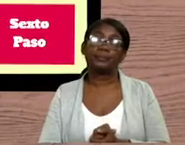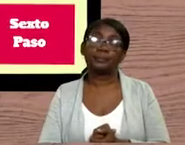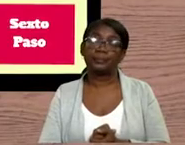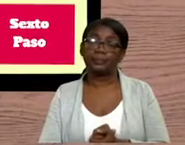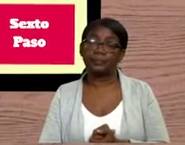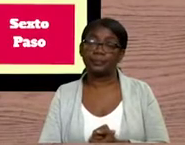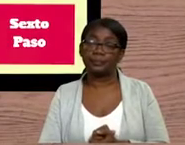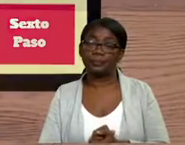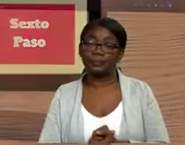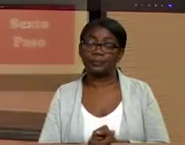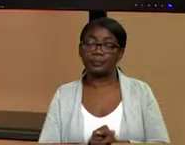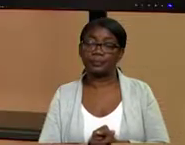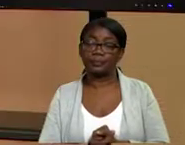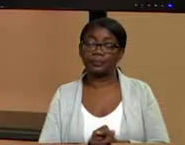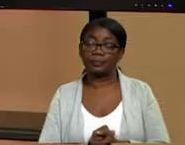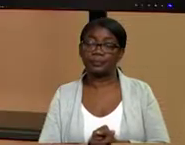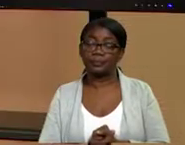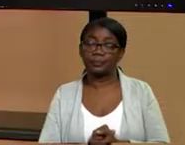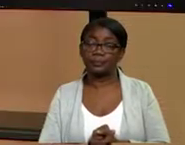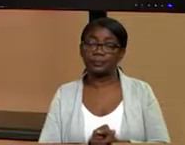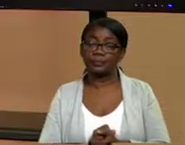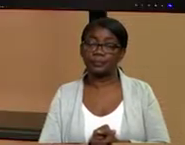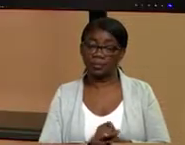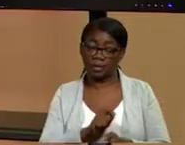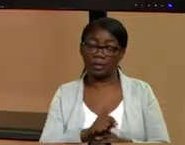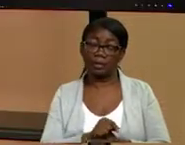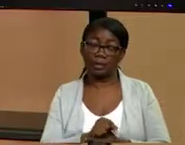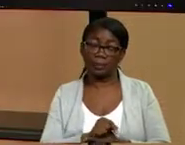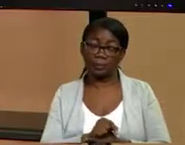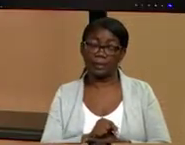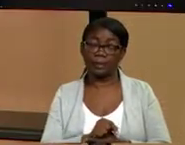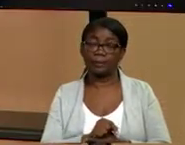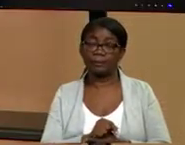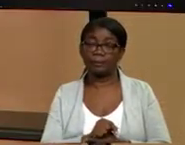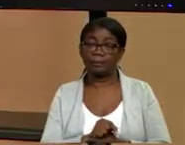que el chip está funcionando de manera correcta.